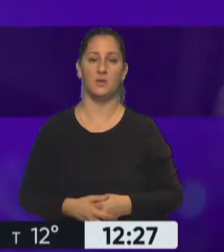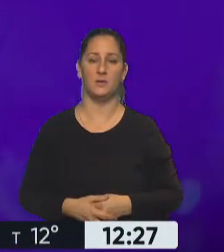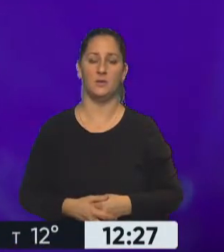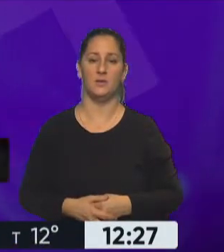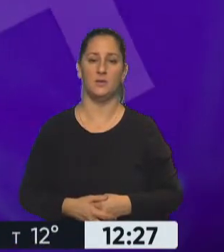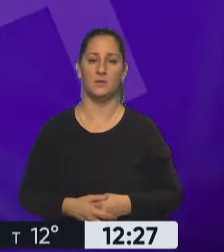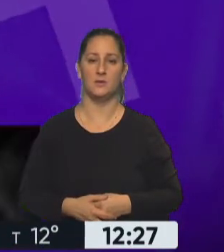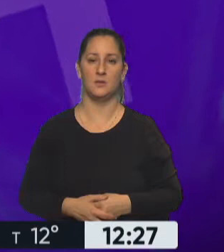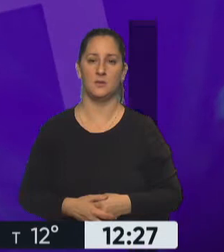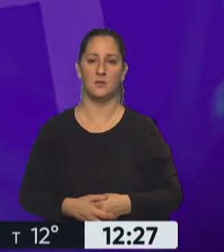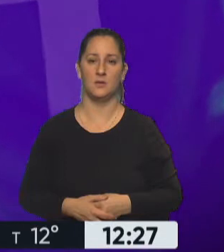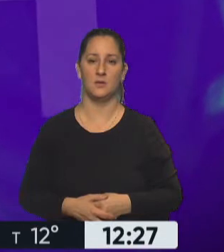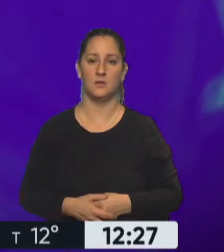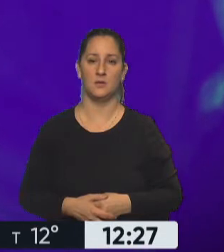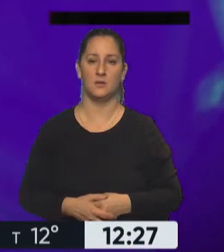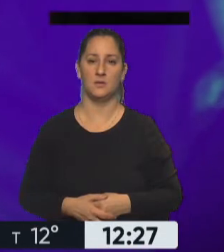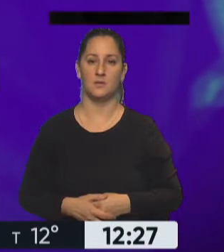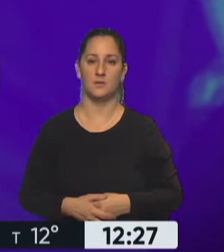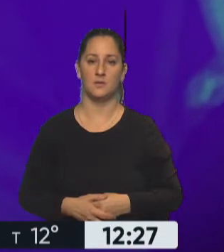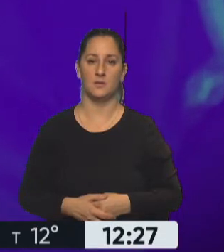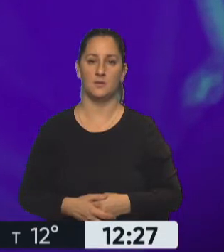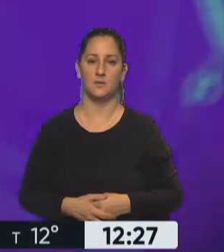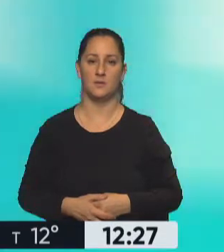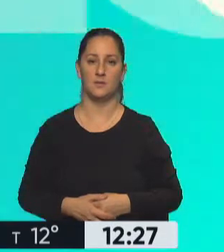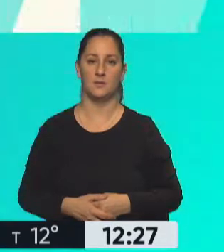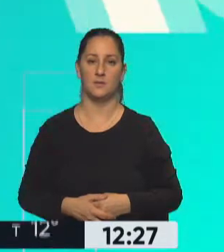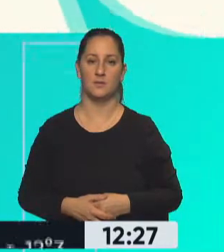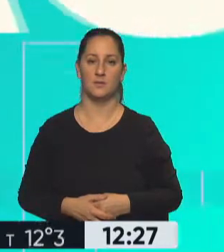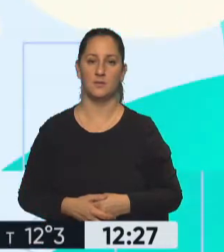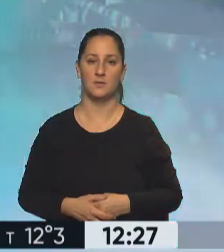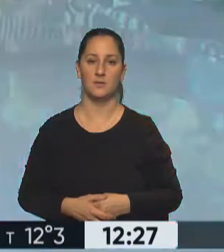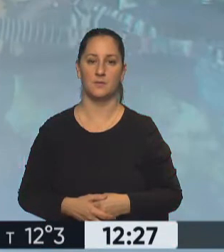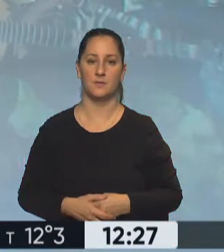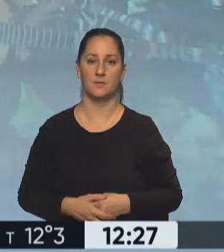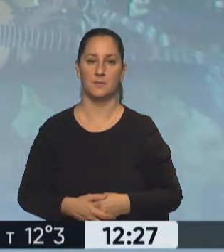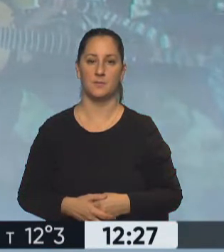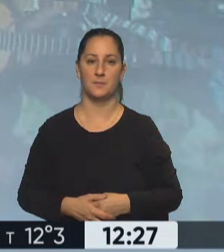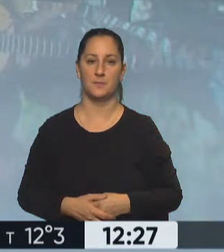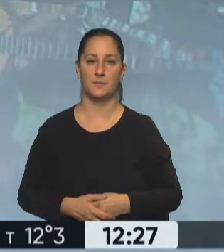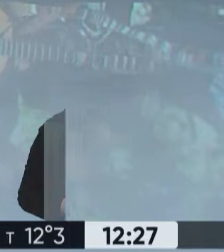que con ellas podría ser feliz.